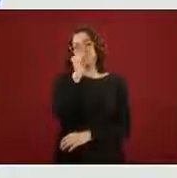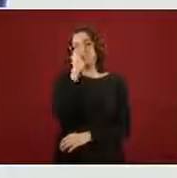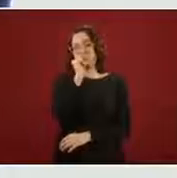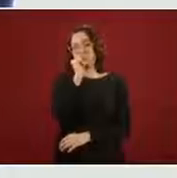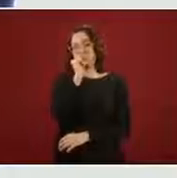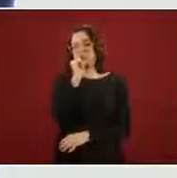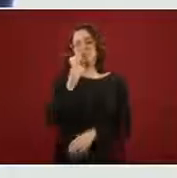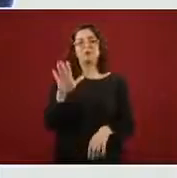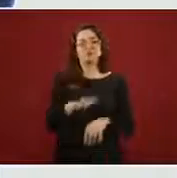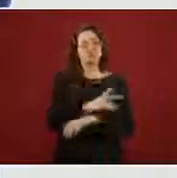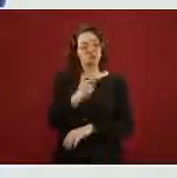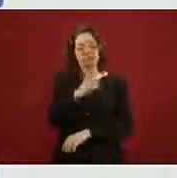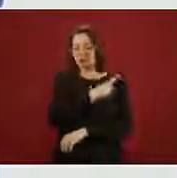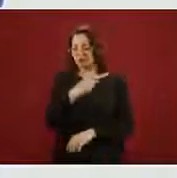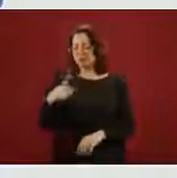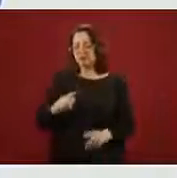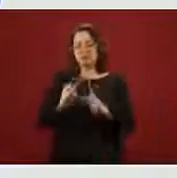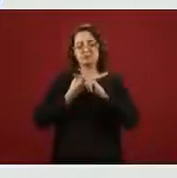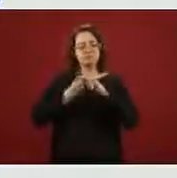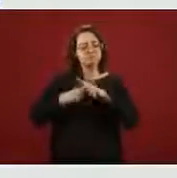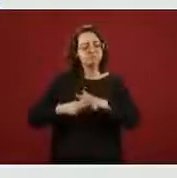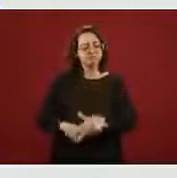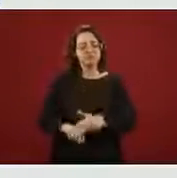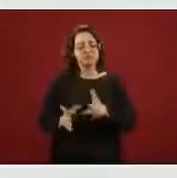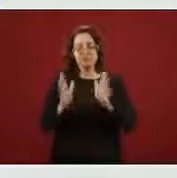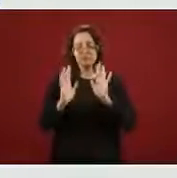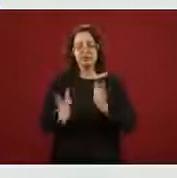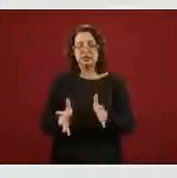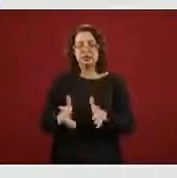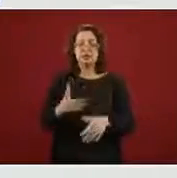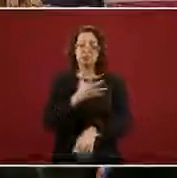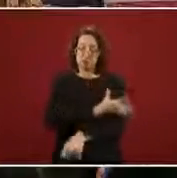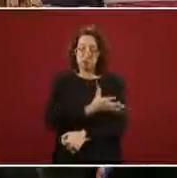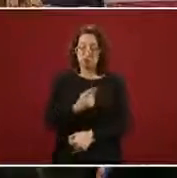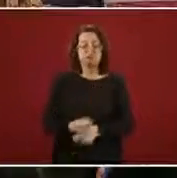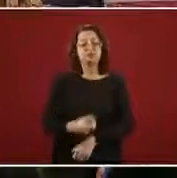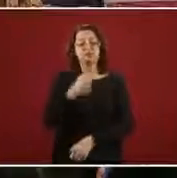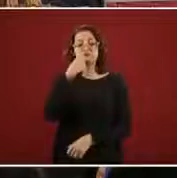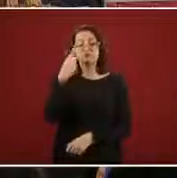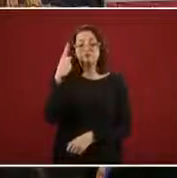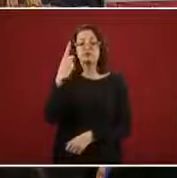no tengo, también lo digo así con toda sinceridad,